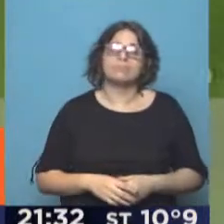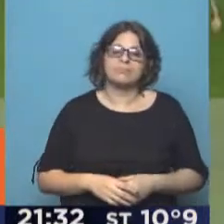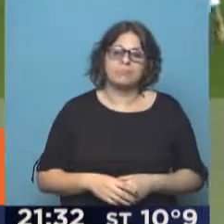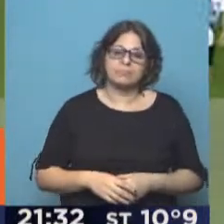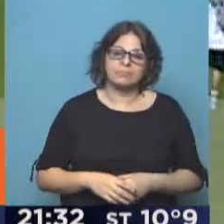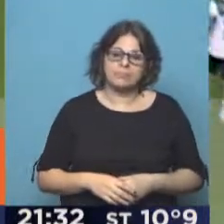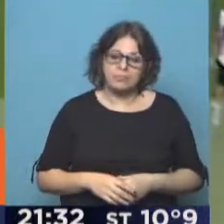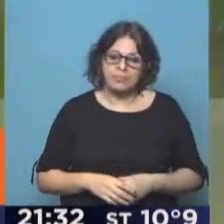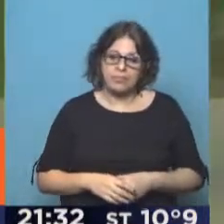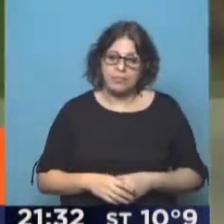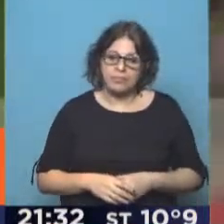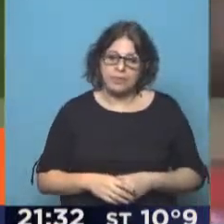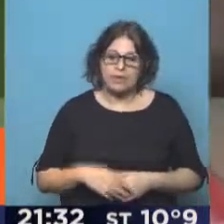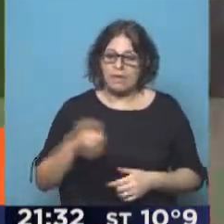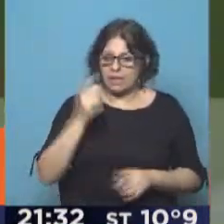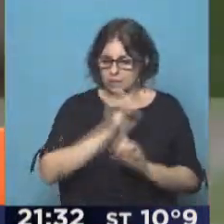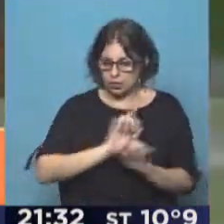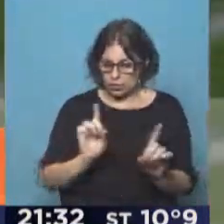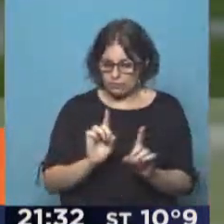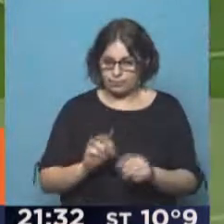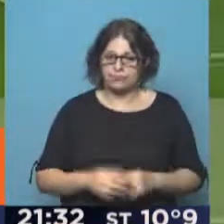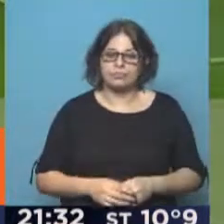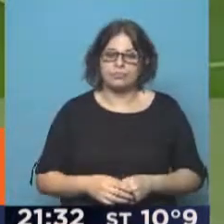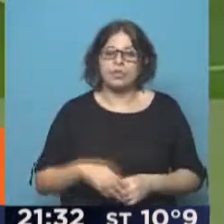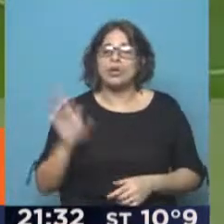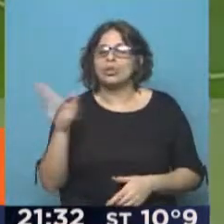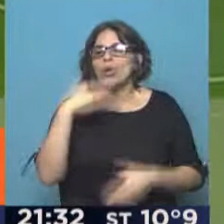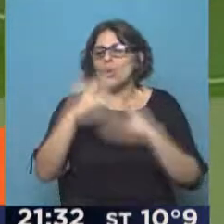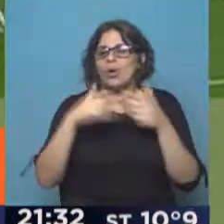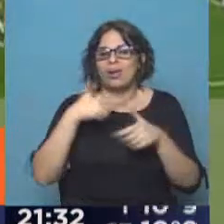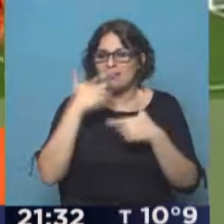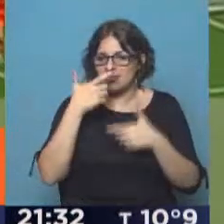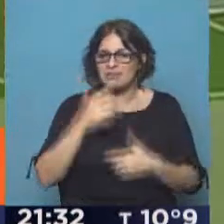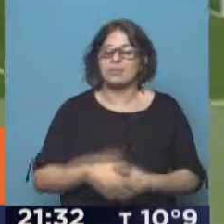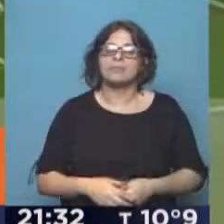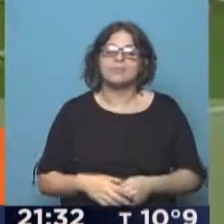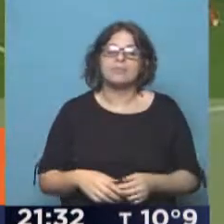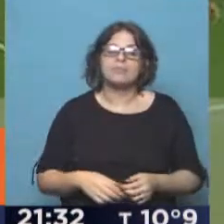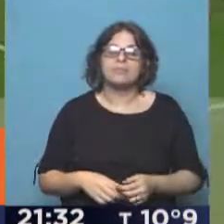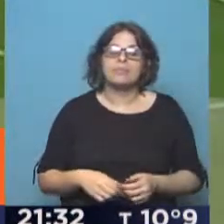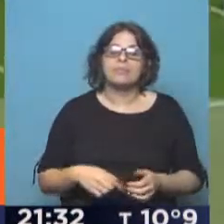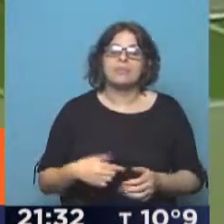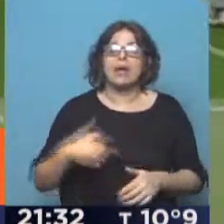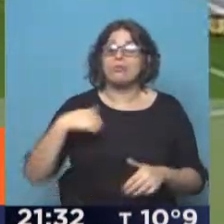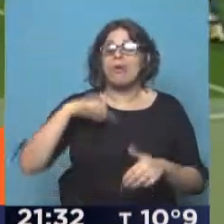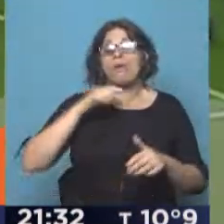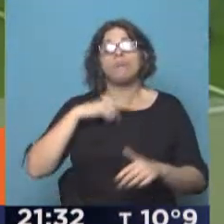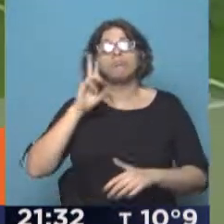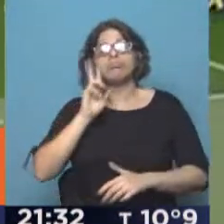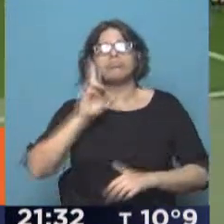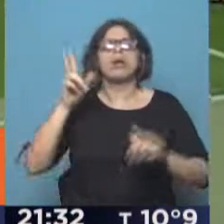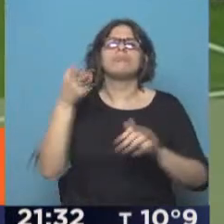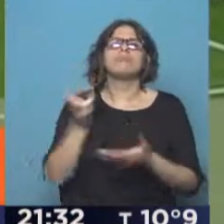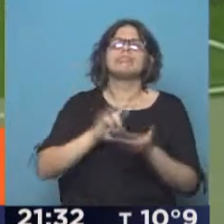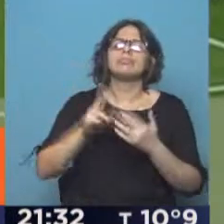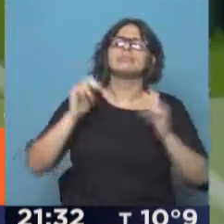Bueno, no es fácil. Se ríen todos, pero desde aquí, sentado, viendo la